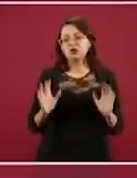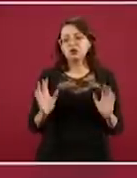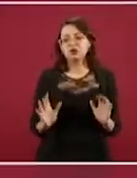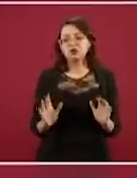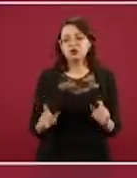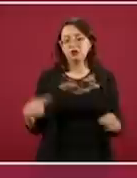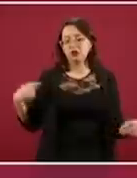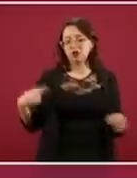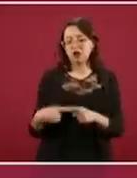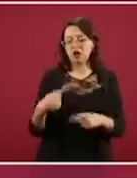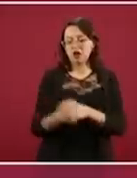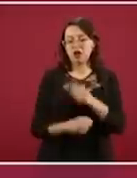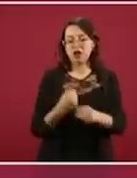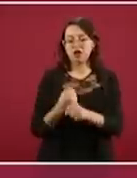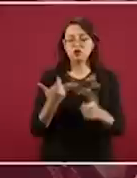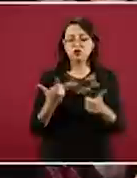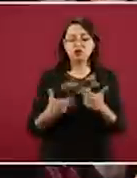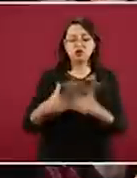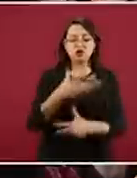en este año, ¿no?